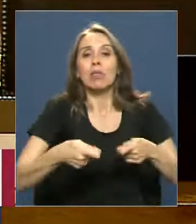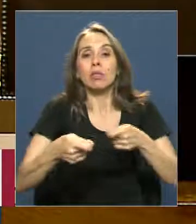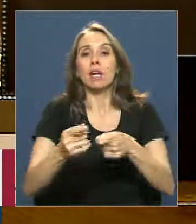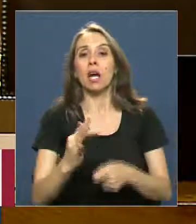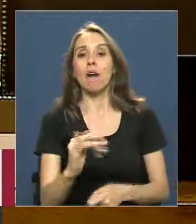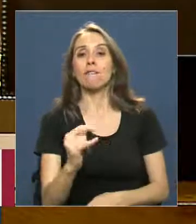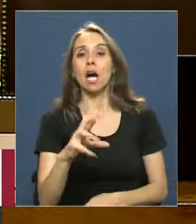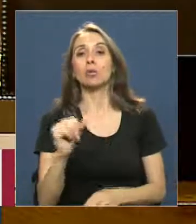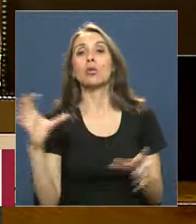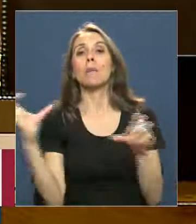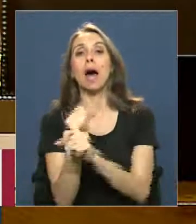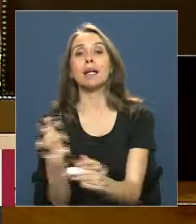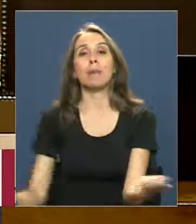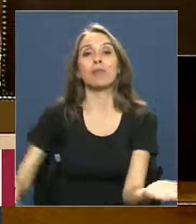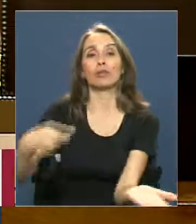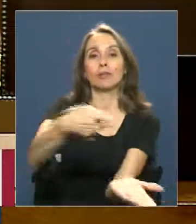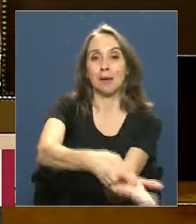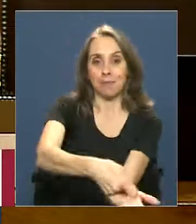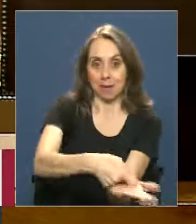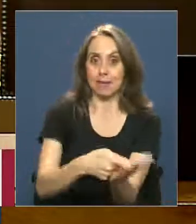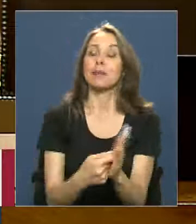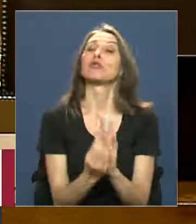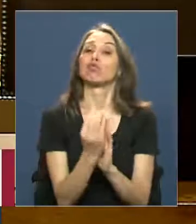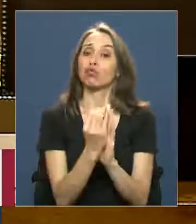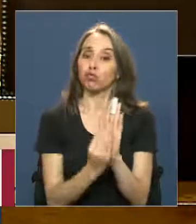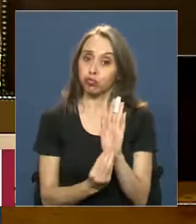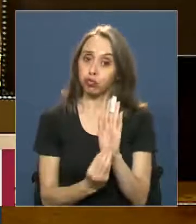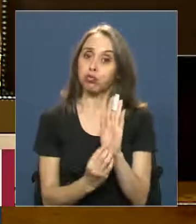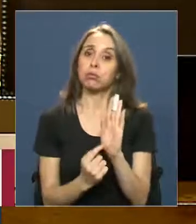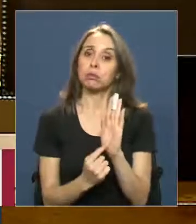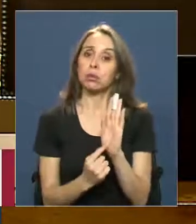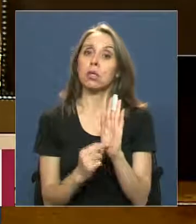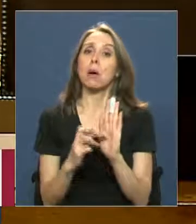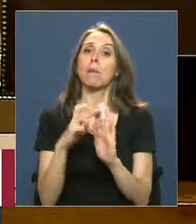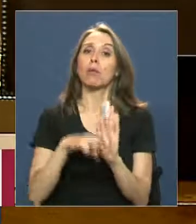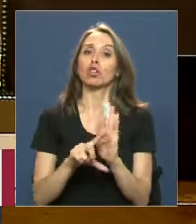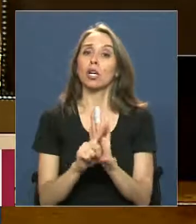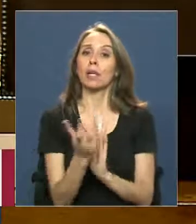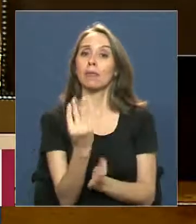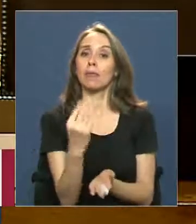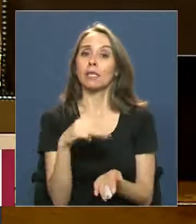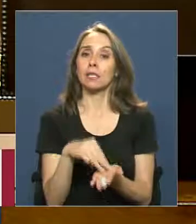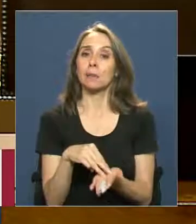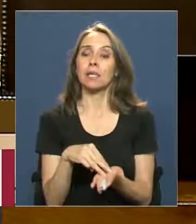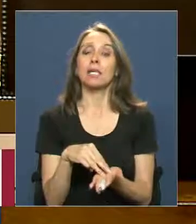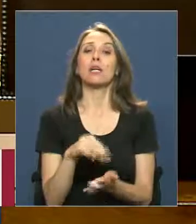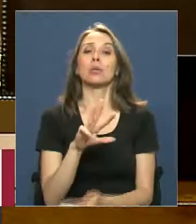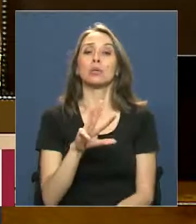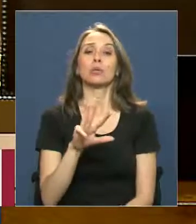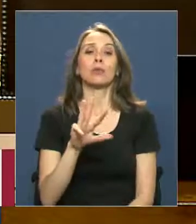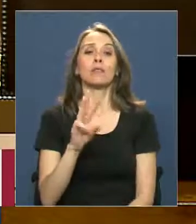facturas, que está contenida y corresponde al boletín número